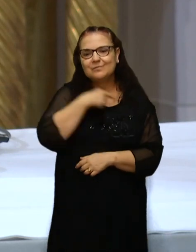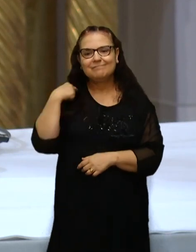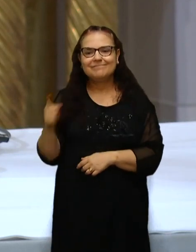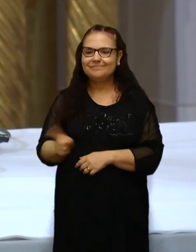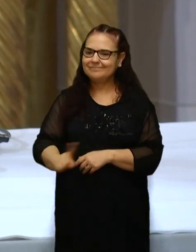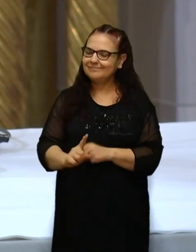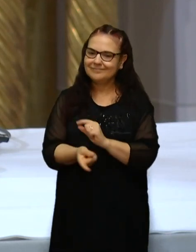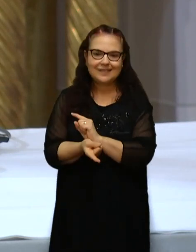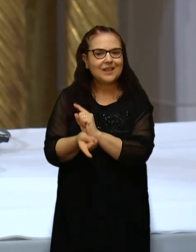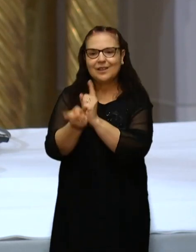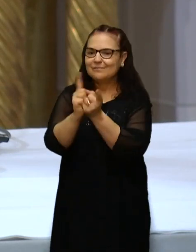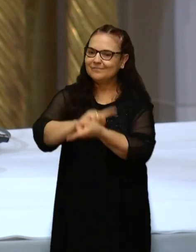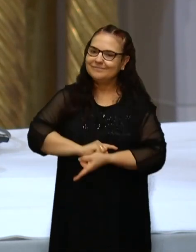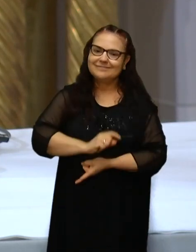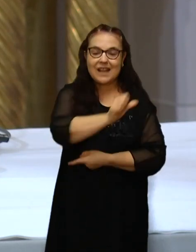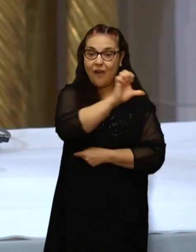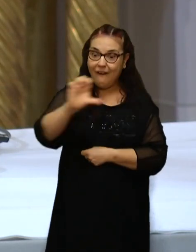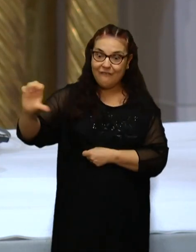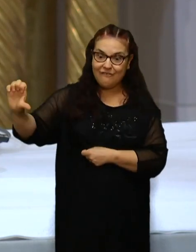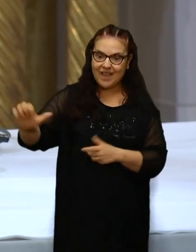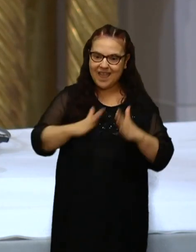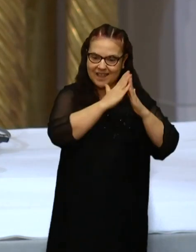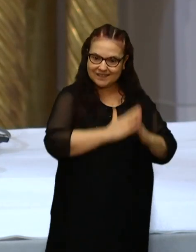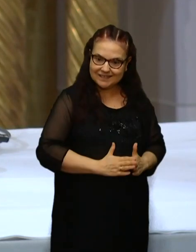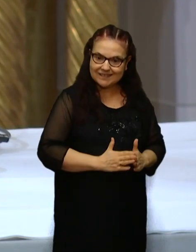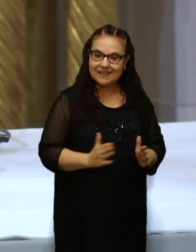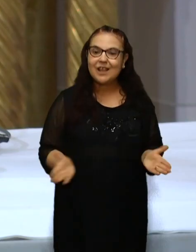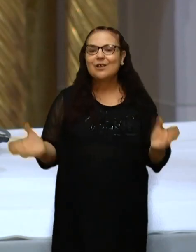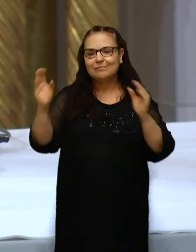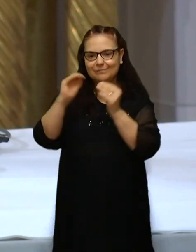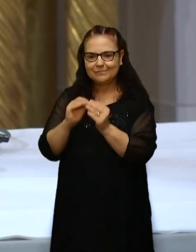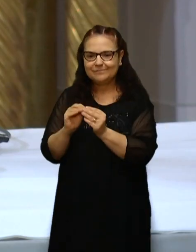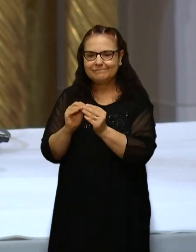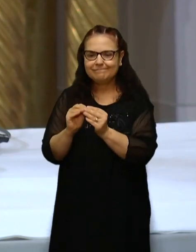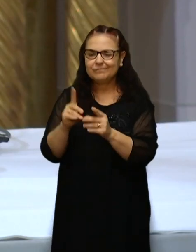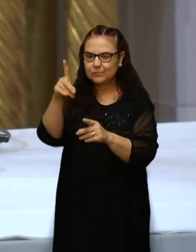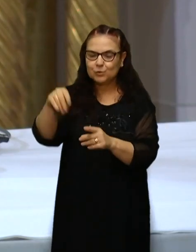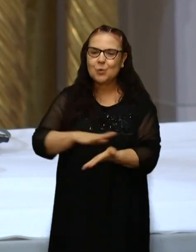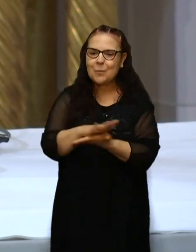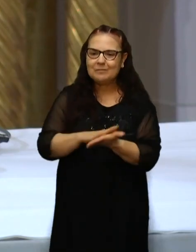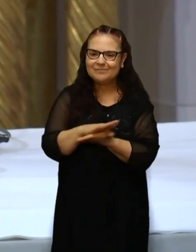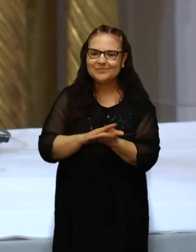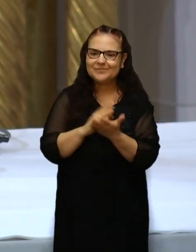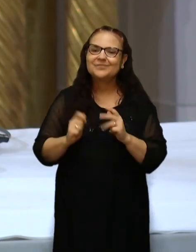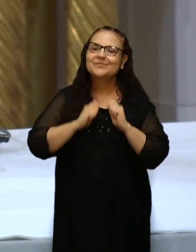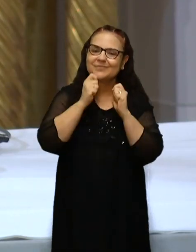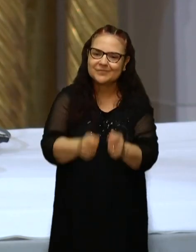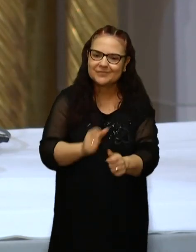No tengas en cuenta nuestros pecados, sino la fe de tu Iglesia, y conforme a tu